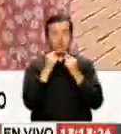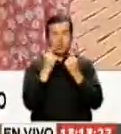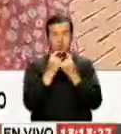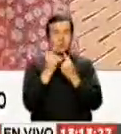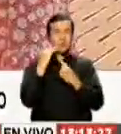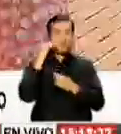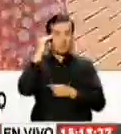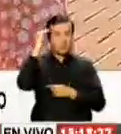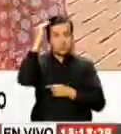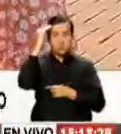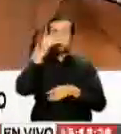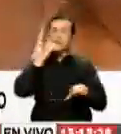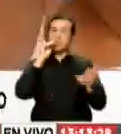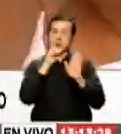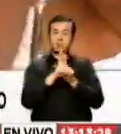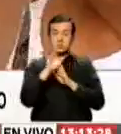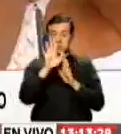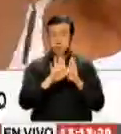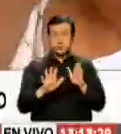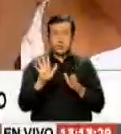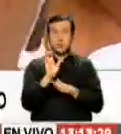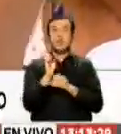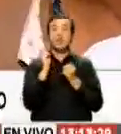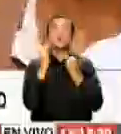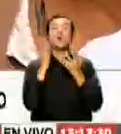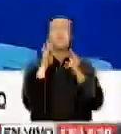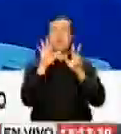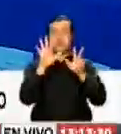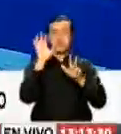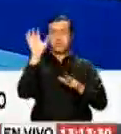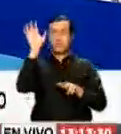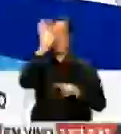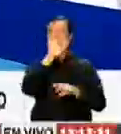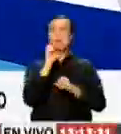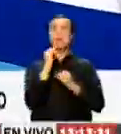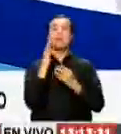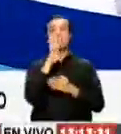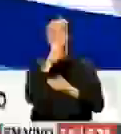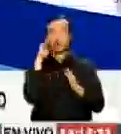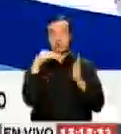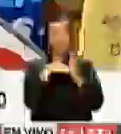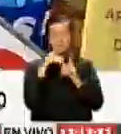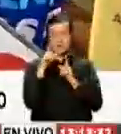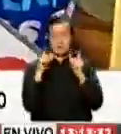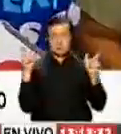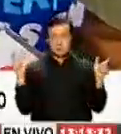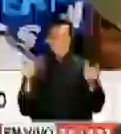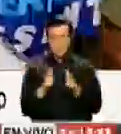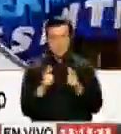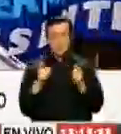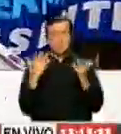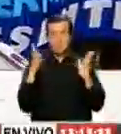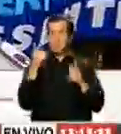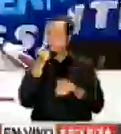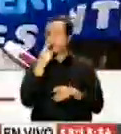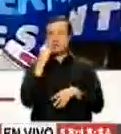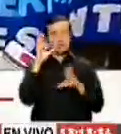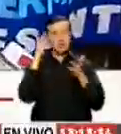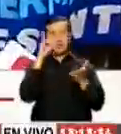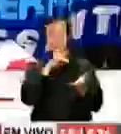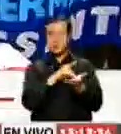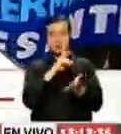del Adulto Mayor, que en Ecuador está presente en 8 provincias y la integran cerca de 4.000 personas. Pues no hay medicina, no hay